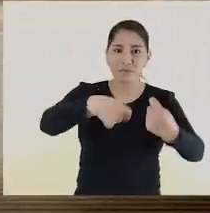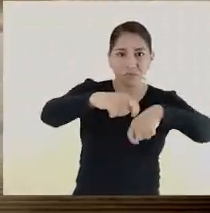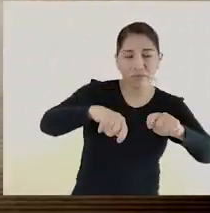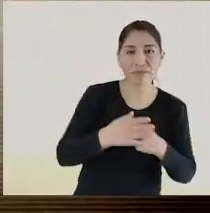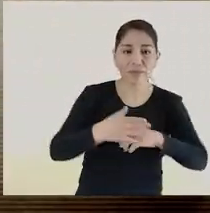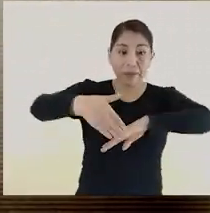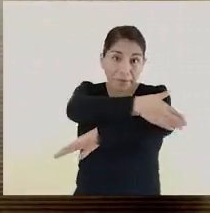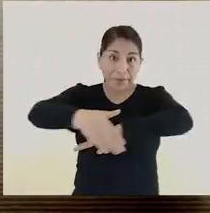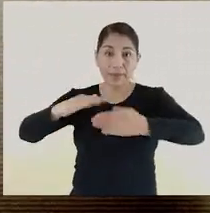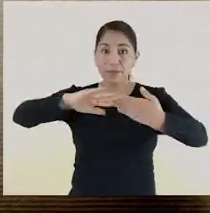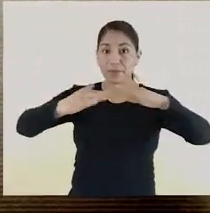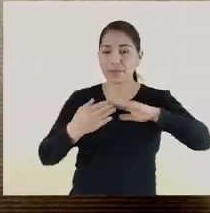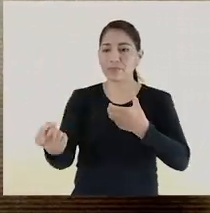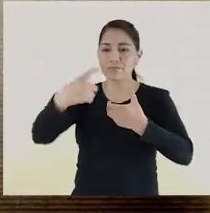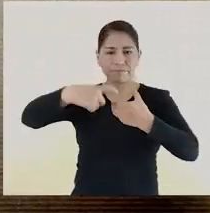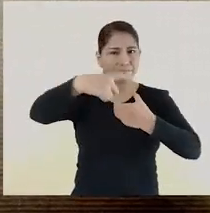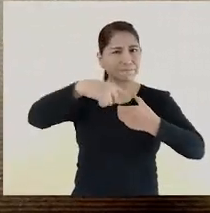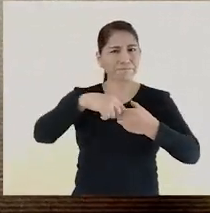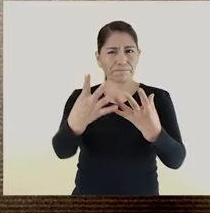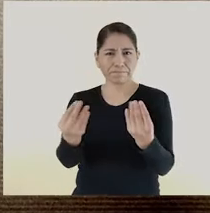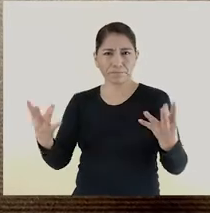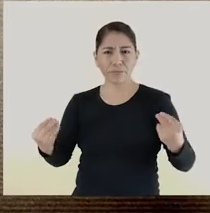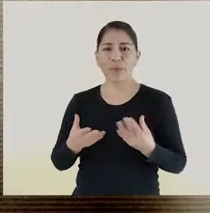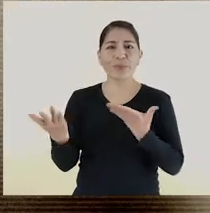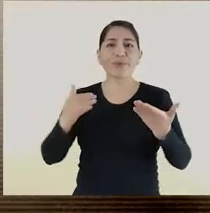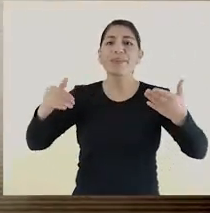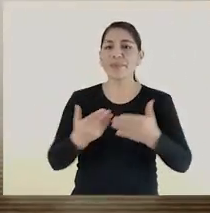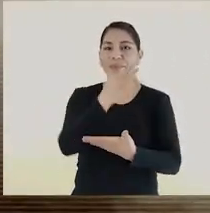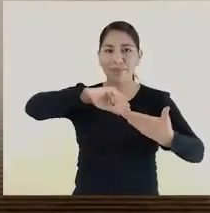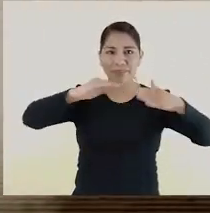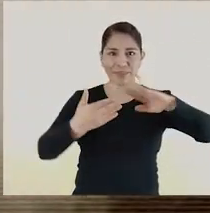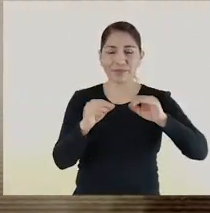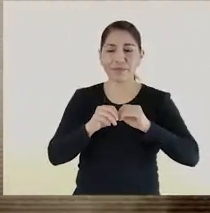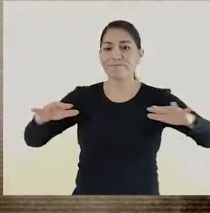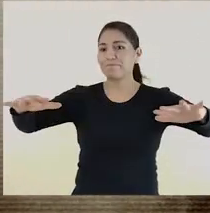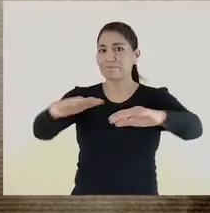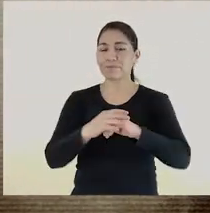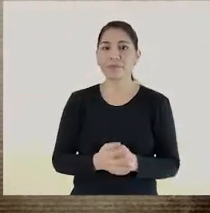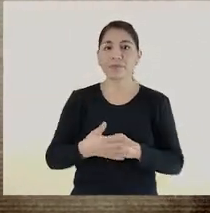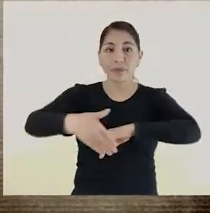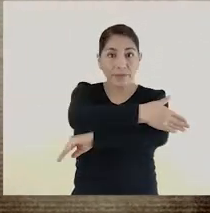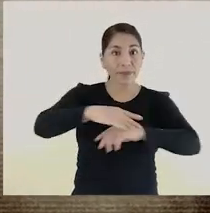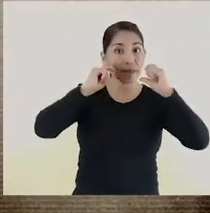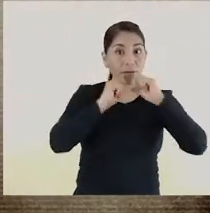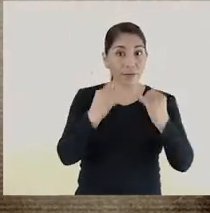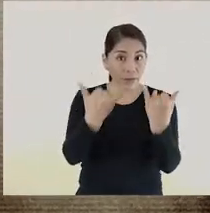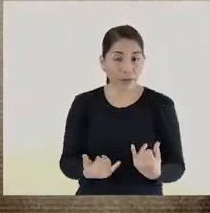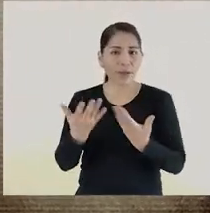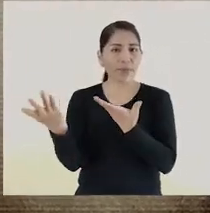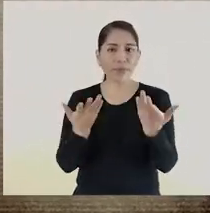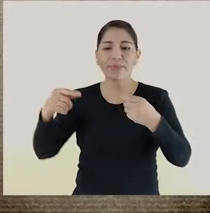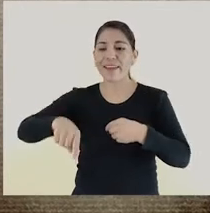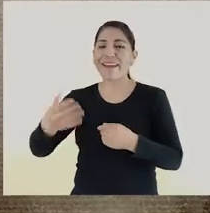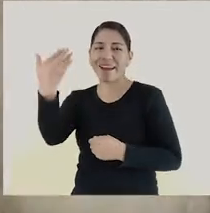y urbanizaciones que se integrarían sin límites de por medio la trama de una nueva ciudad en expansión. La avenida Grau de ahora se hizo